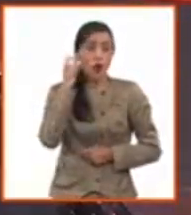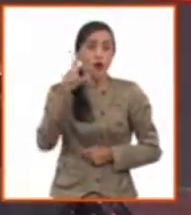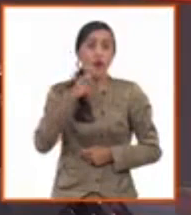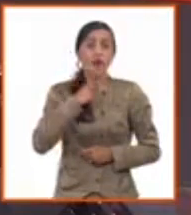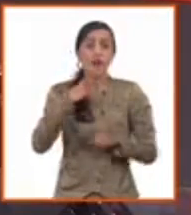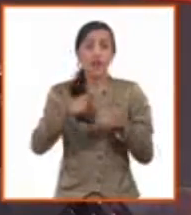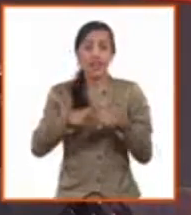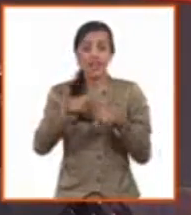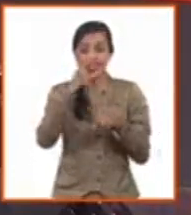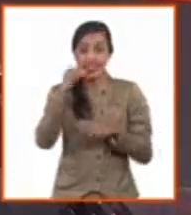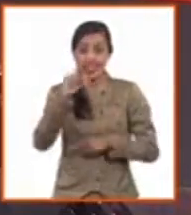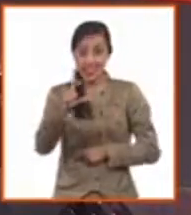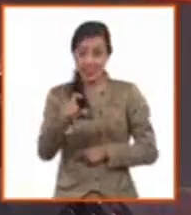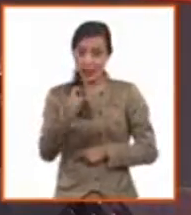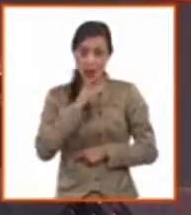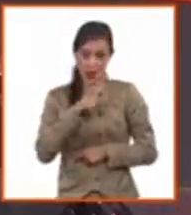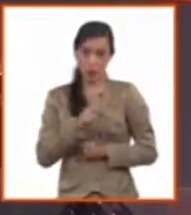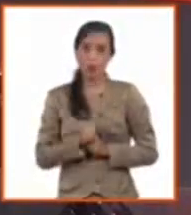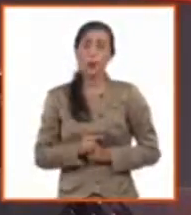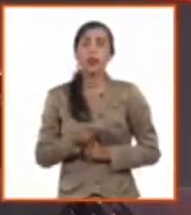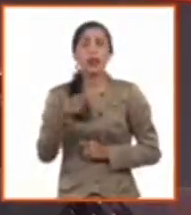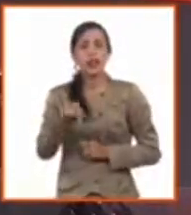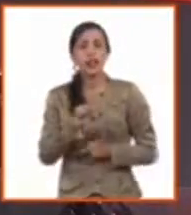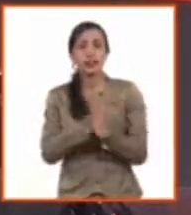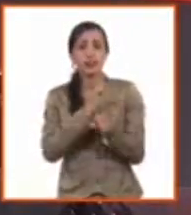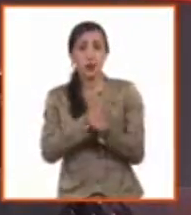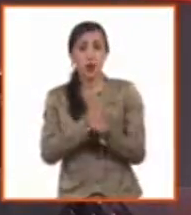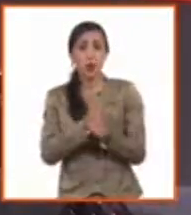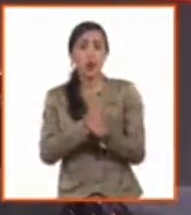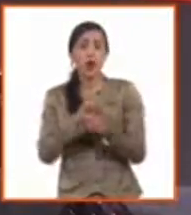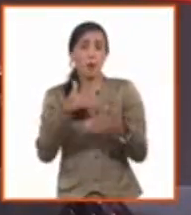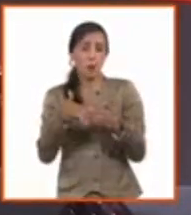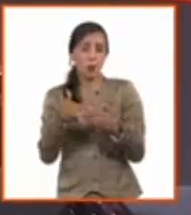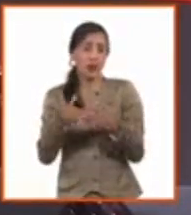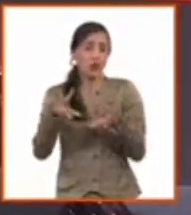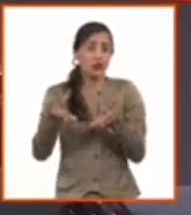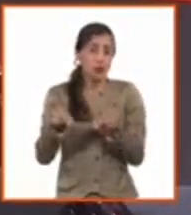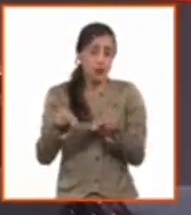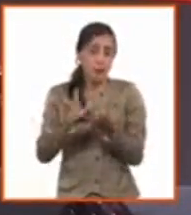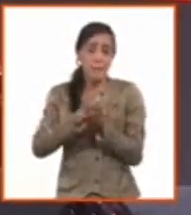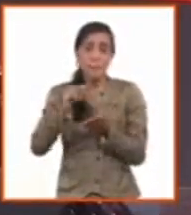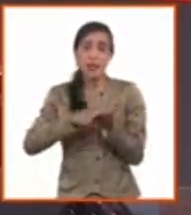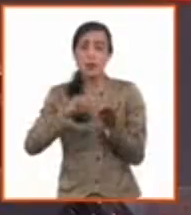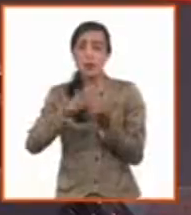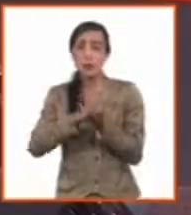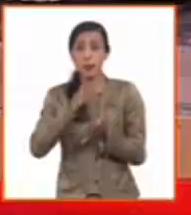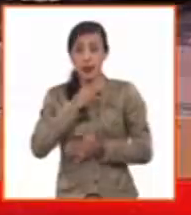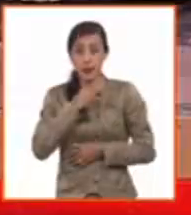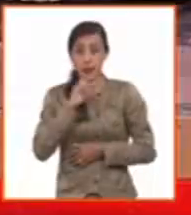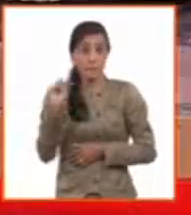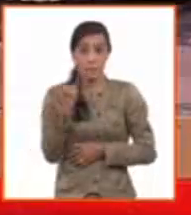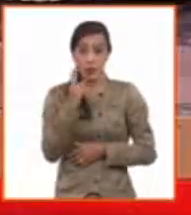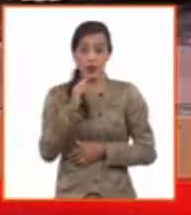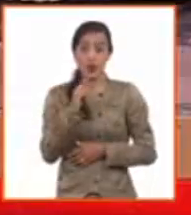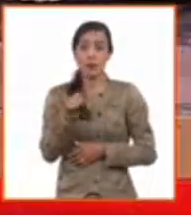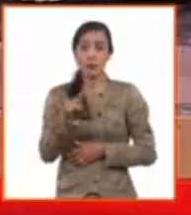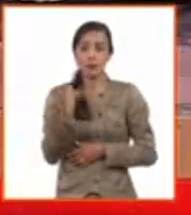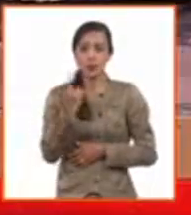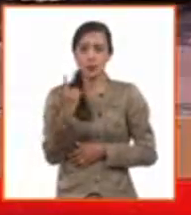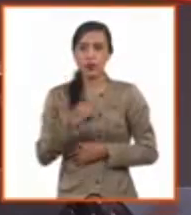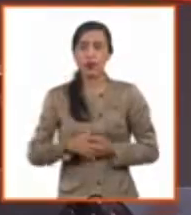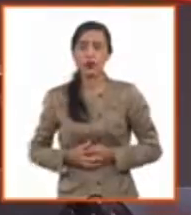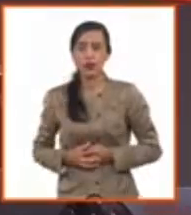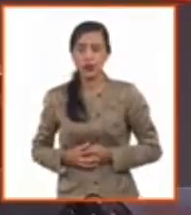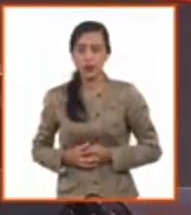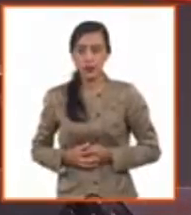desarrolló la plataforma los factores económicos que bueno ha sido empleadas desde la habitación